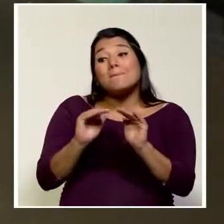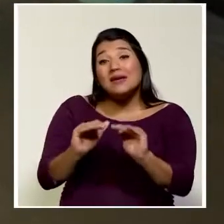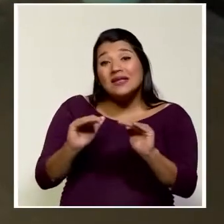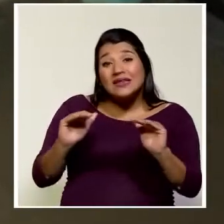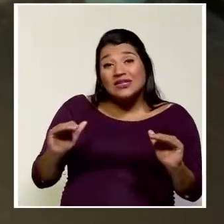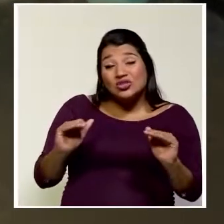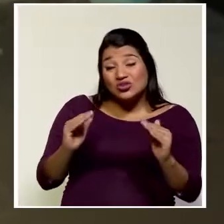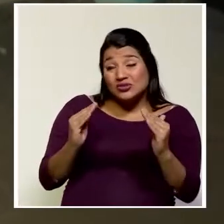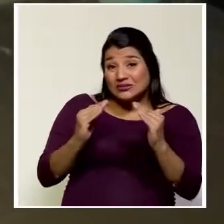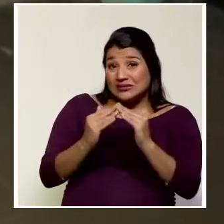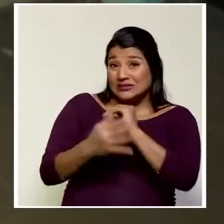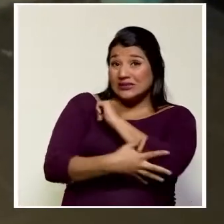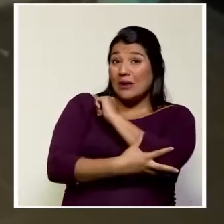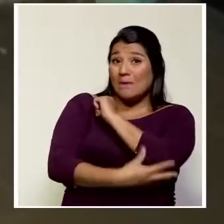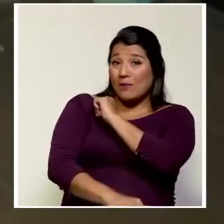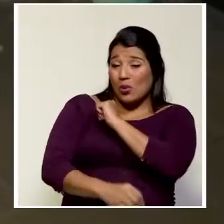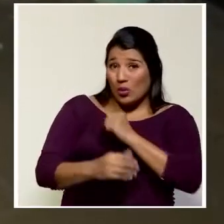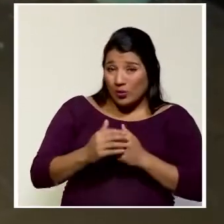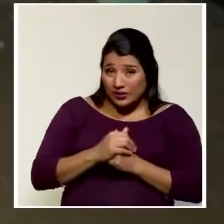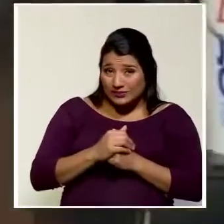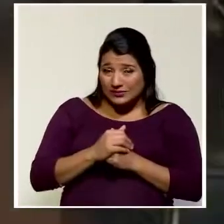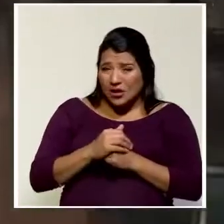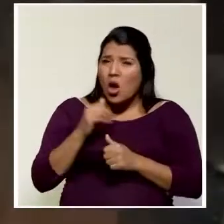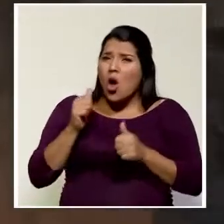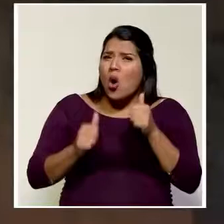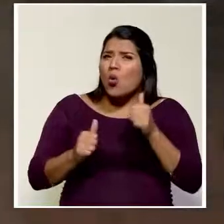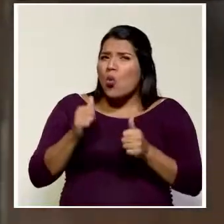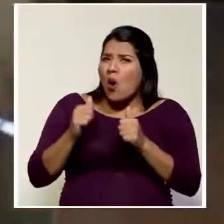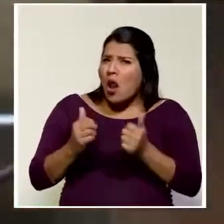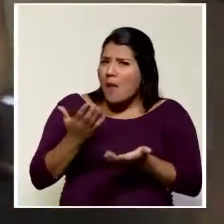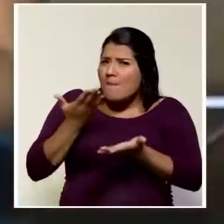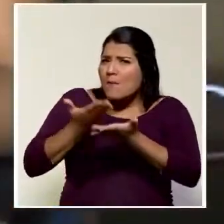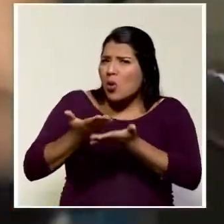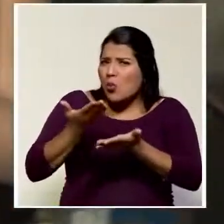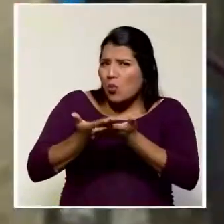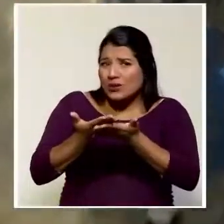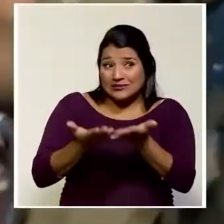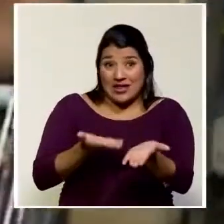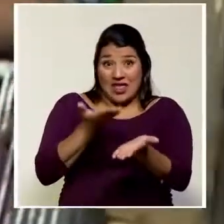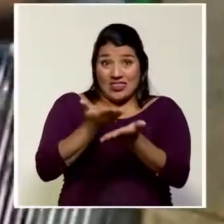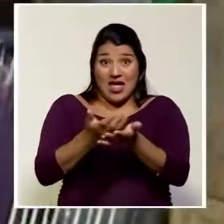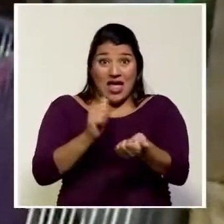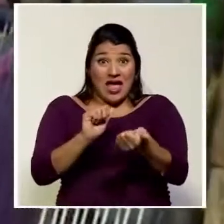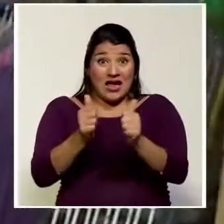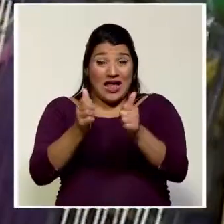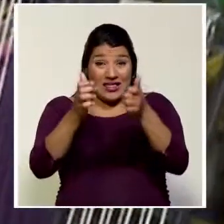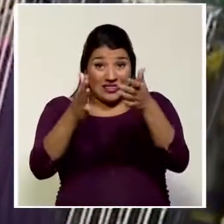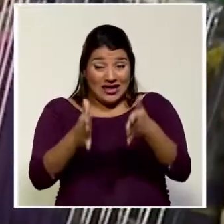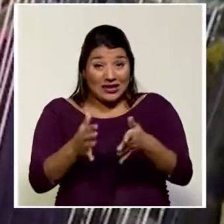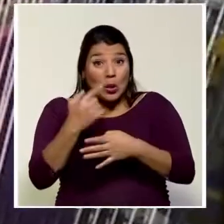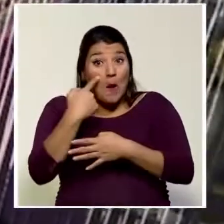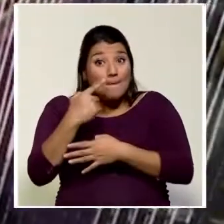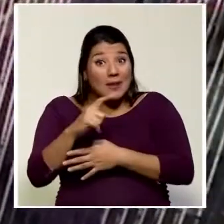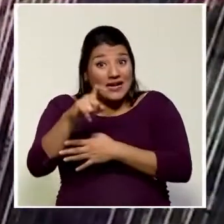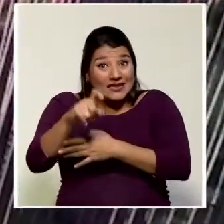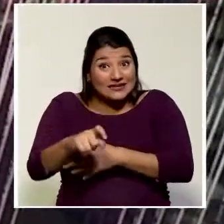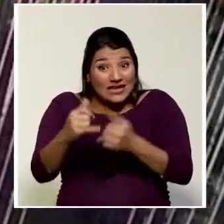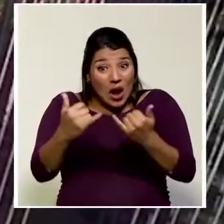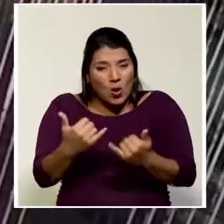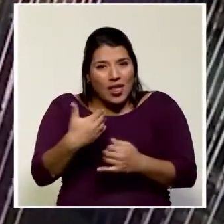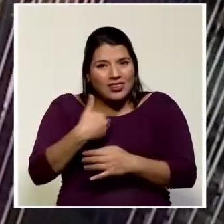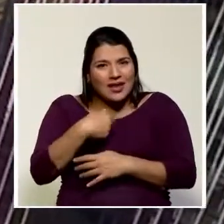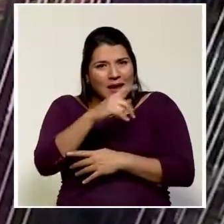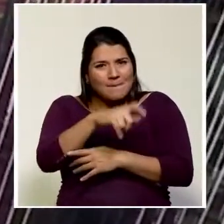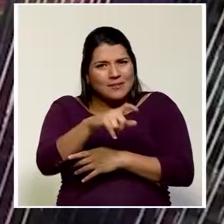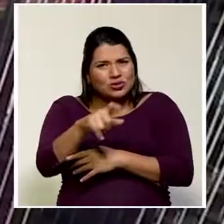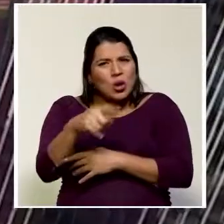en pobreza. ¿Cuál será la oferta de los candidatos para las demandas de distintos sectores de la población por